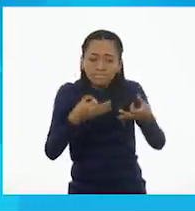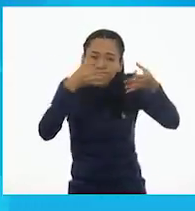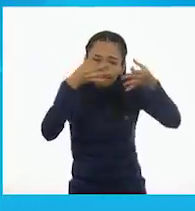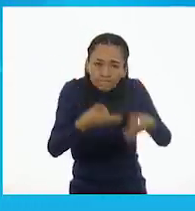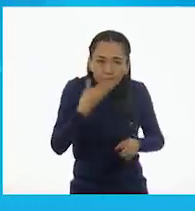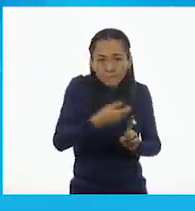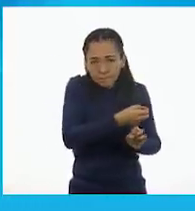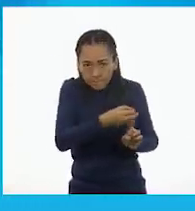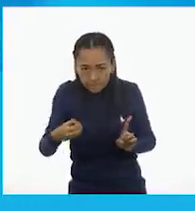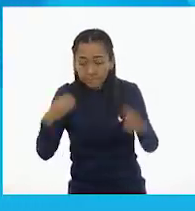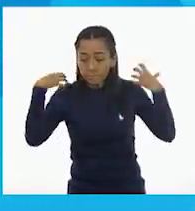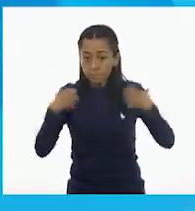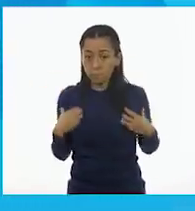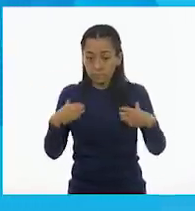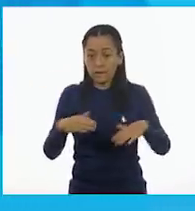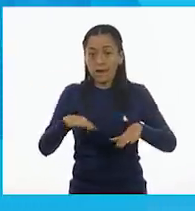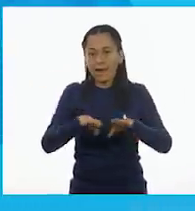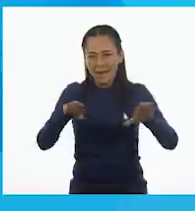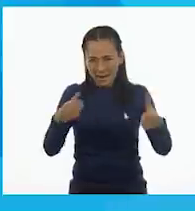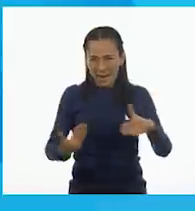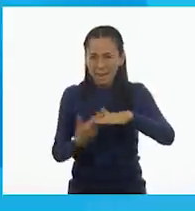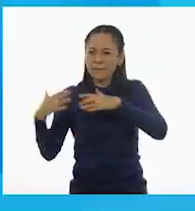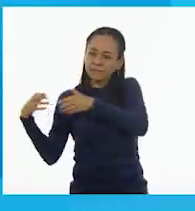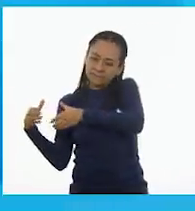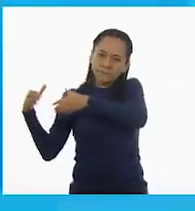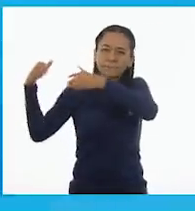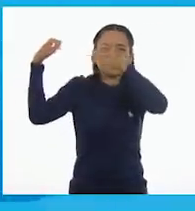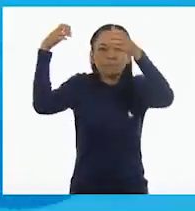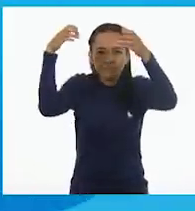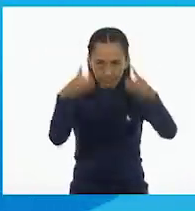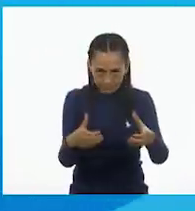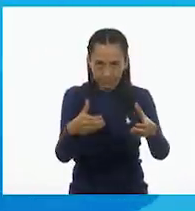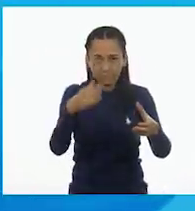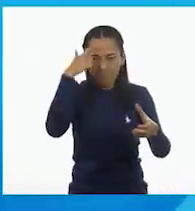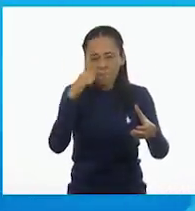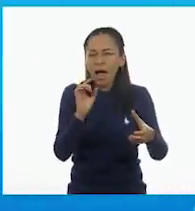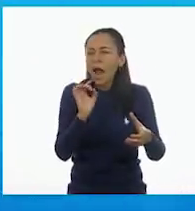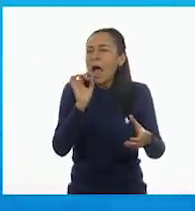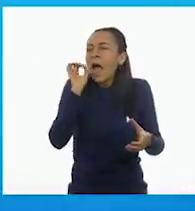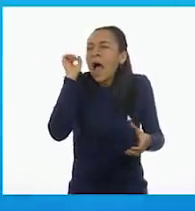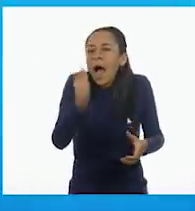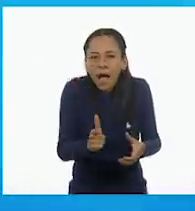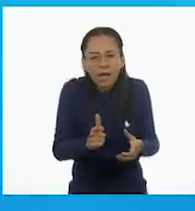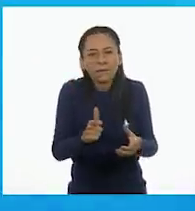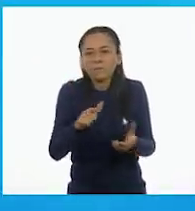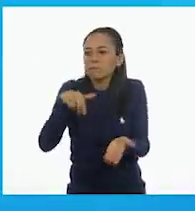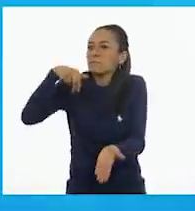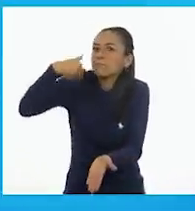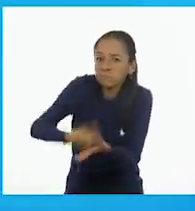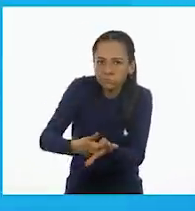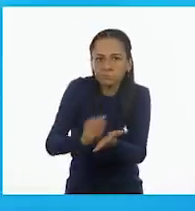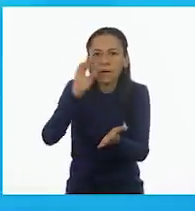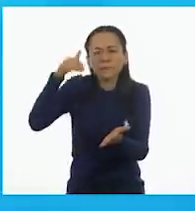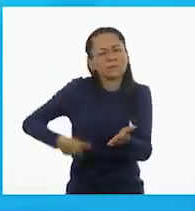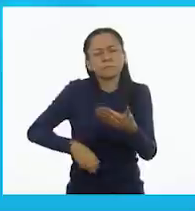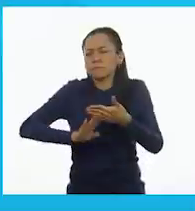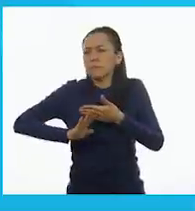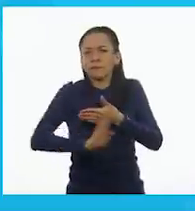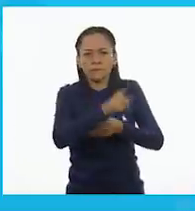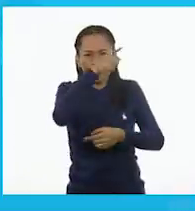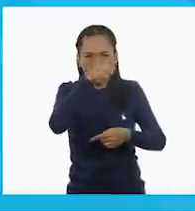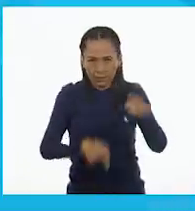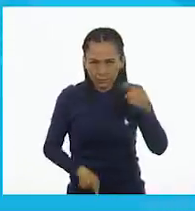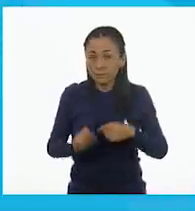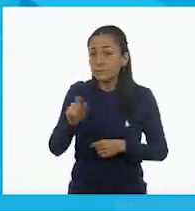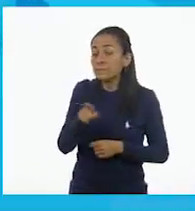bancas para evitar que algo se cayera y generara algún accidente. La maestra explicó que todas